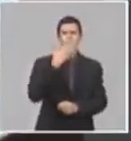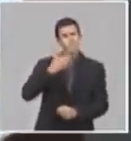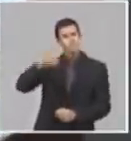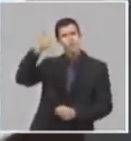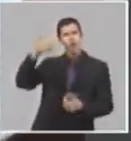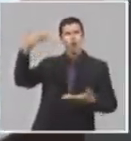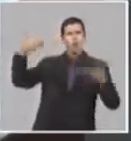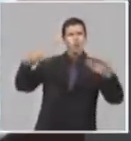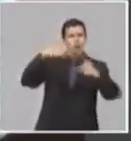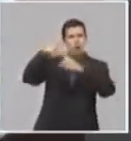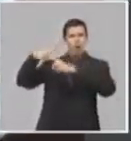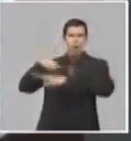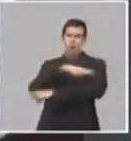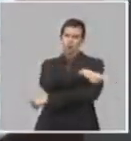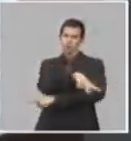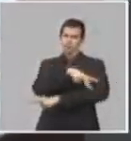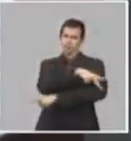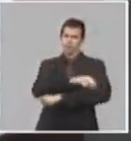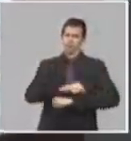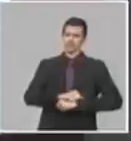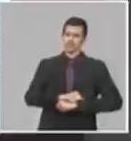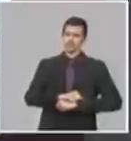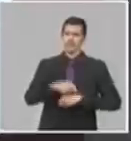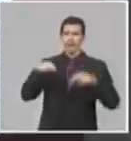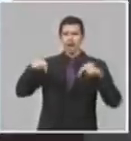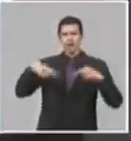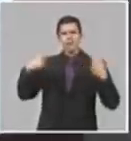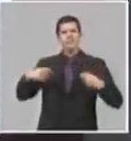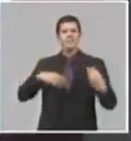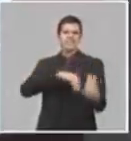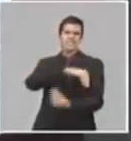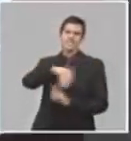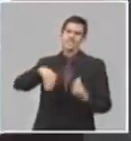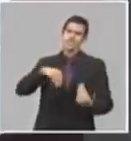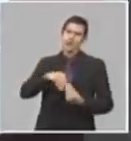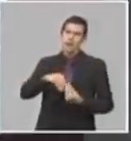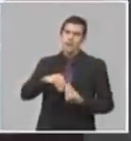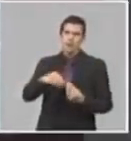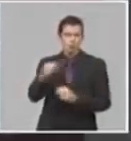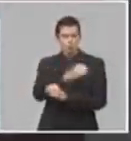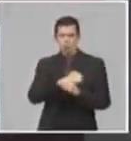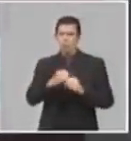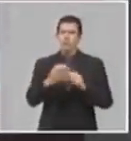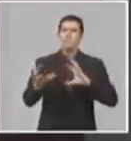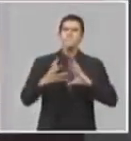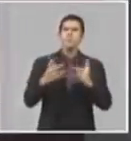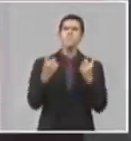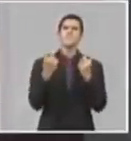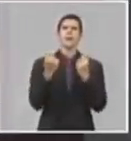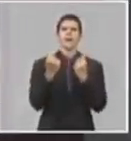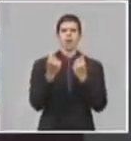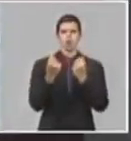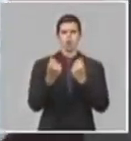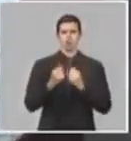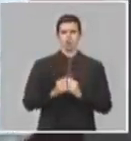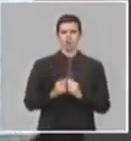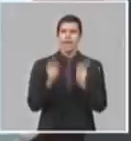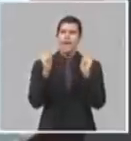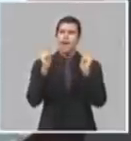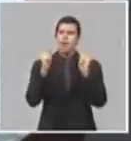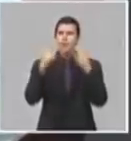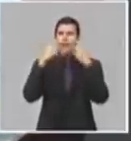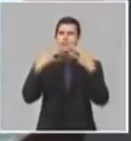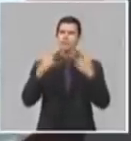de la necesidad de transformar el comportamiento de la economía cubana con agresividad, intensidad